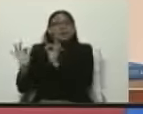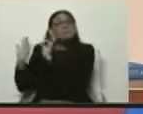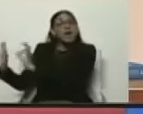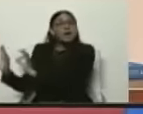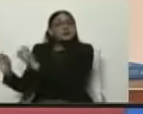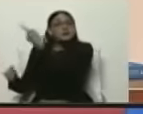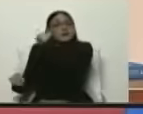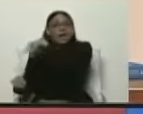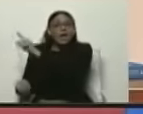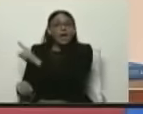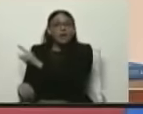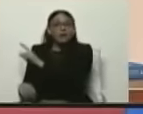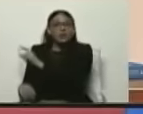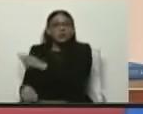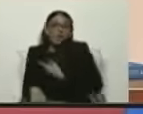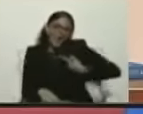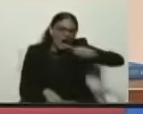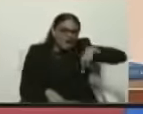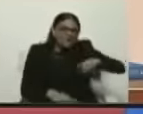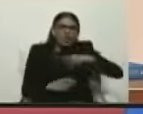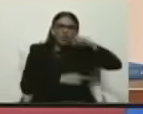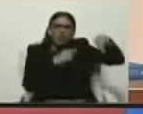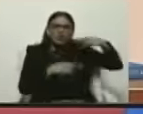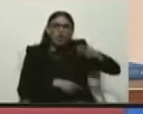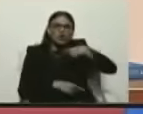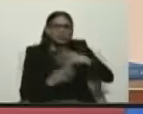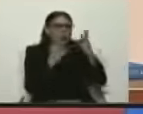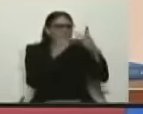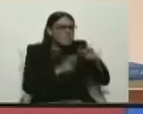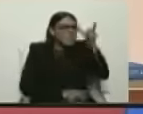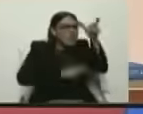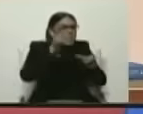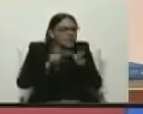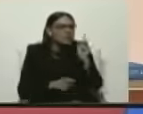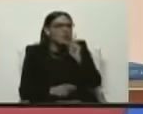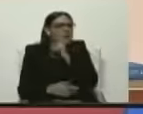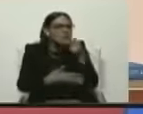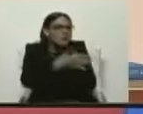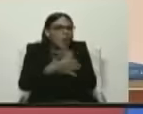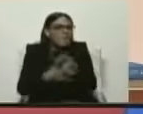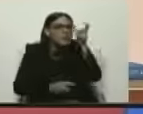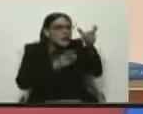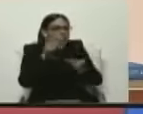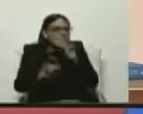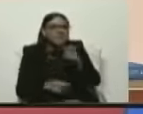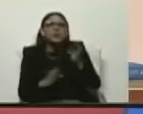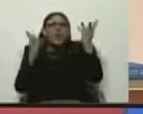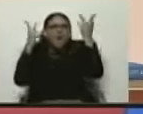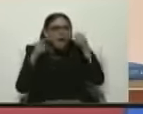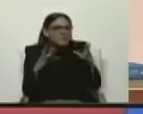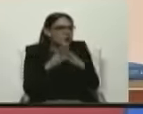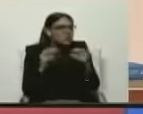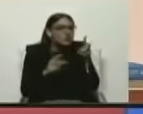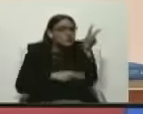En una revolución el problema son los números, los nombres, las personas, los seres humanos, hasta los animales